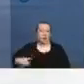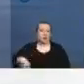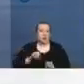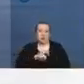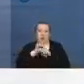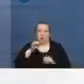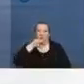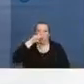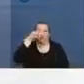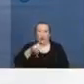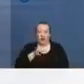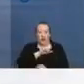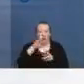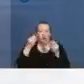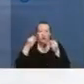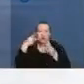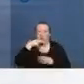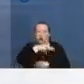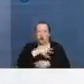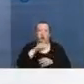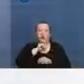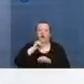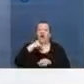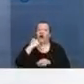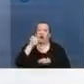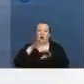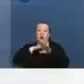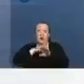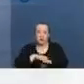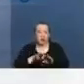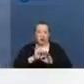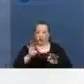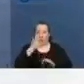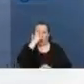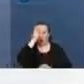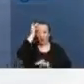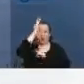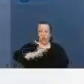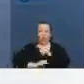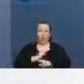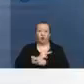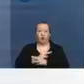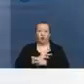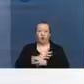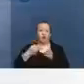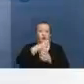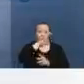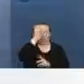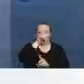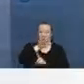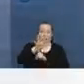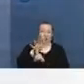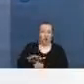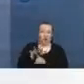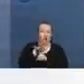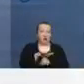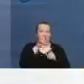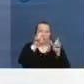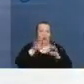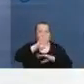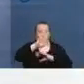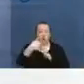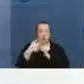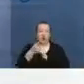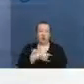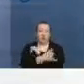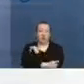no tienen una solvencia moral en una vergüenza mundial humilla acá encanta el país precisamente para esta clase de